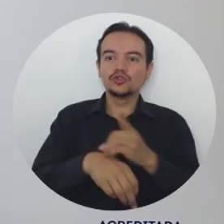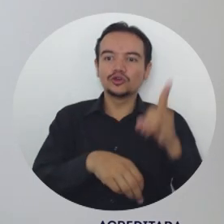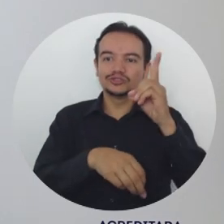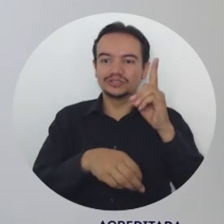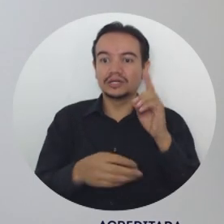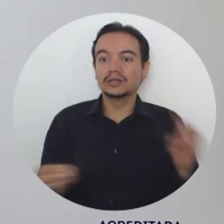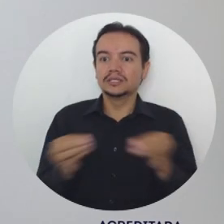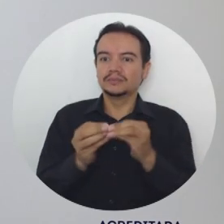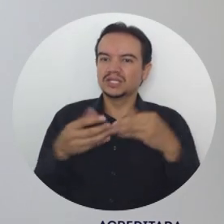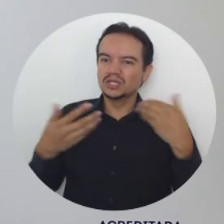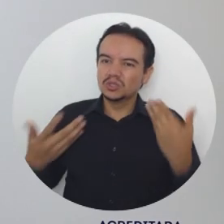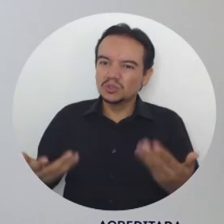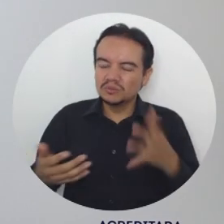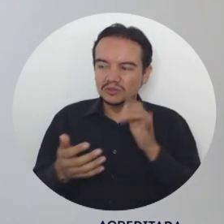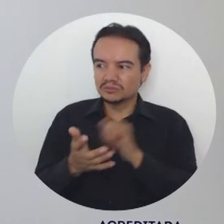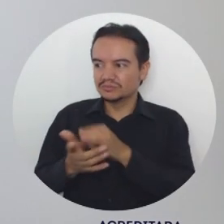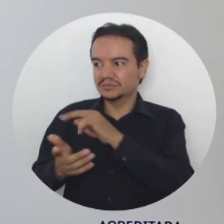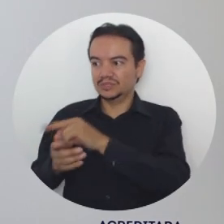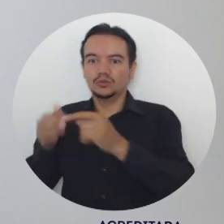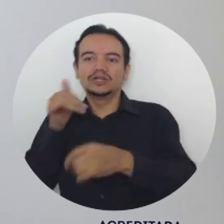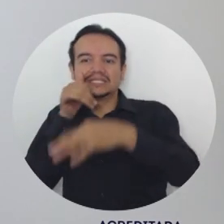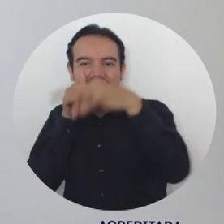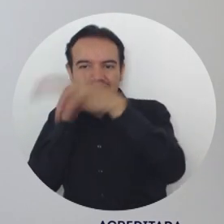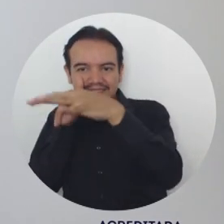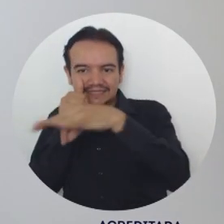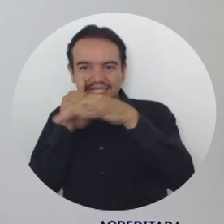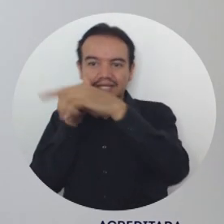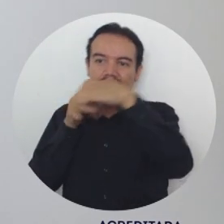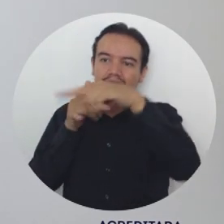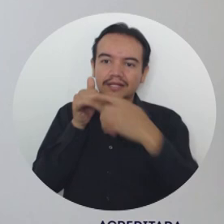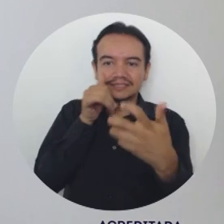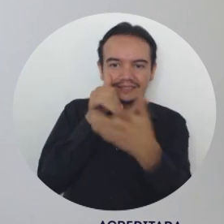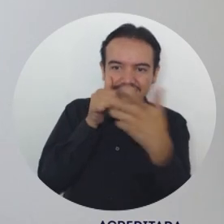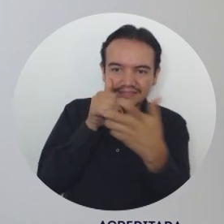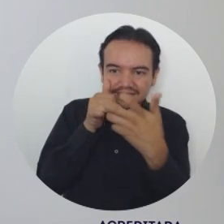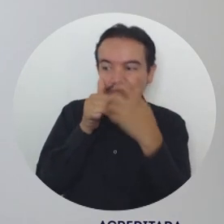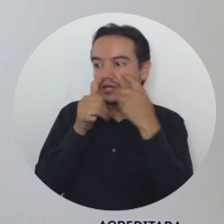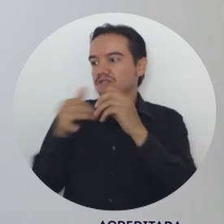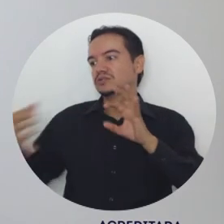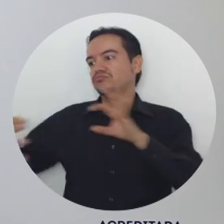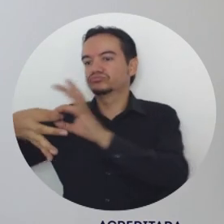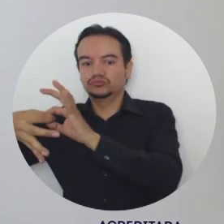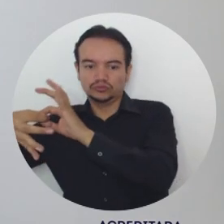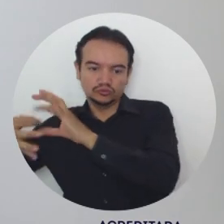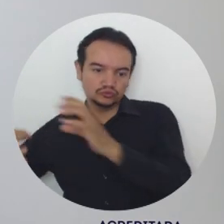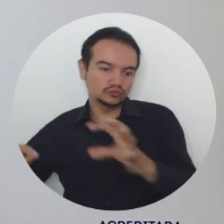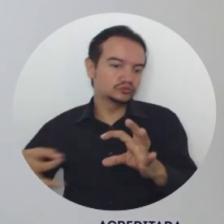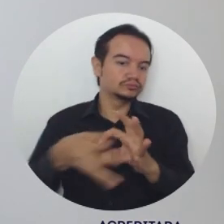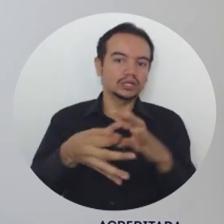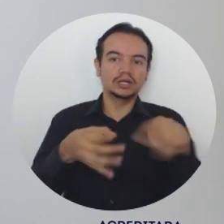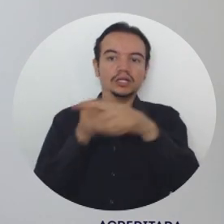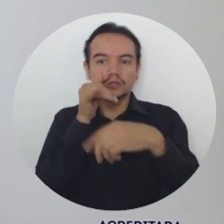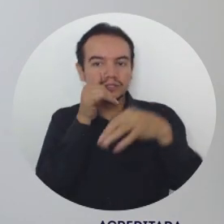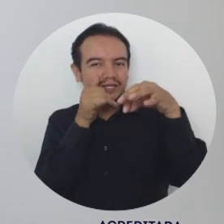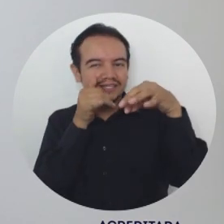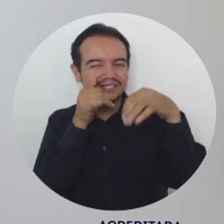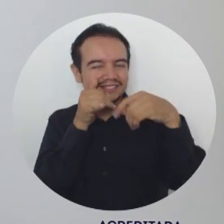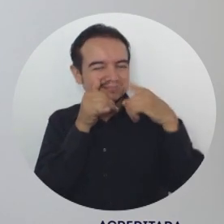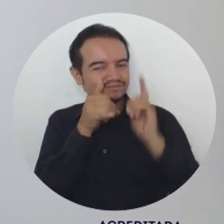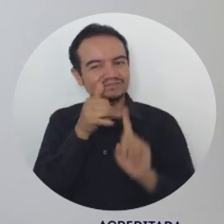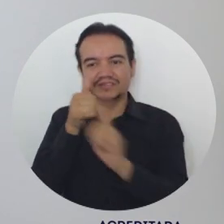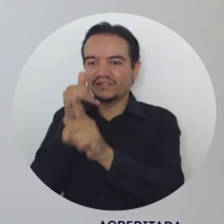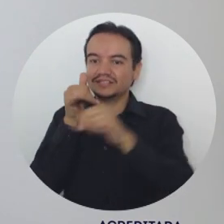en ingeniería y sobre todo procurar una convergencia de la ingeniería de sistemas, la electrónica con las demás ingenierías, porque evidentemente la